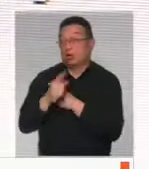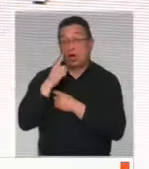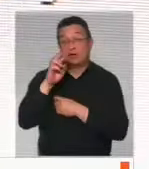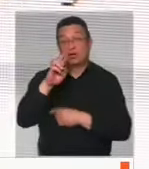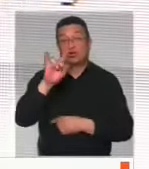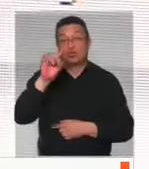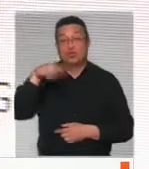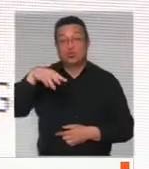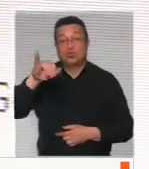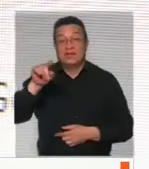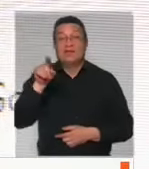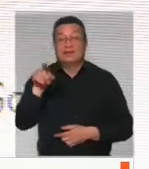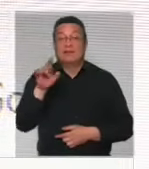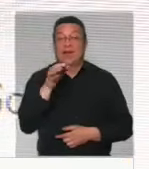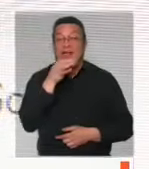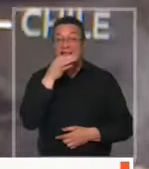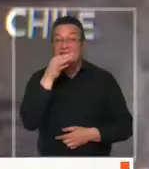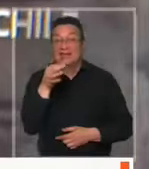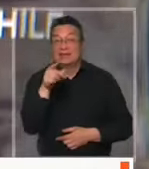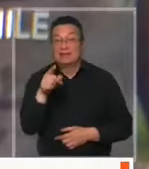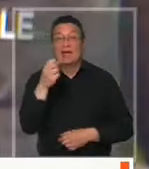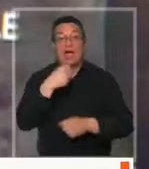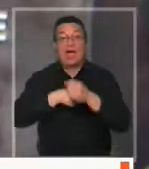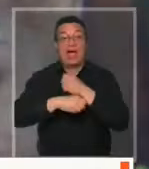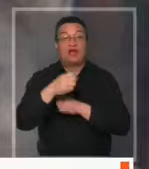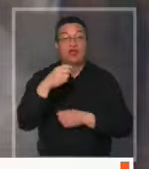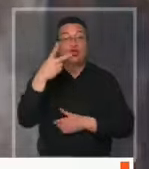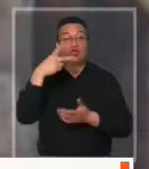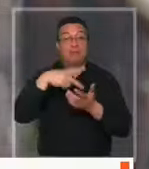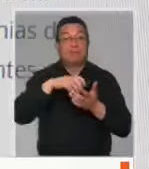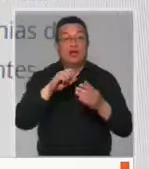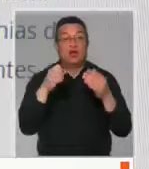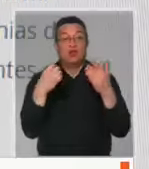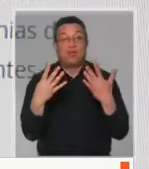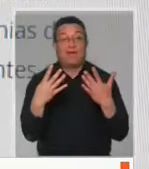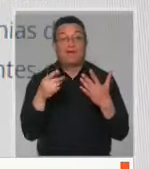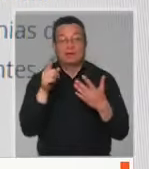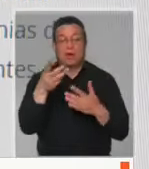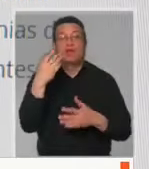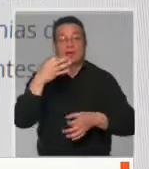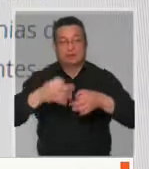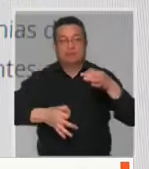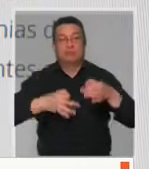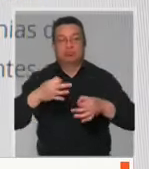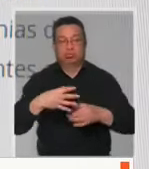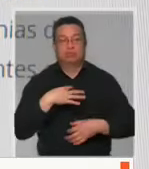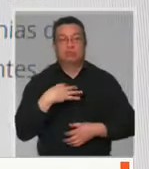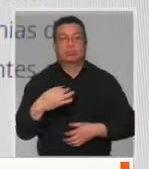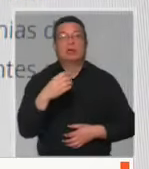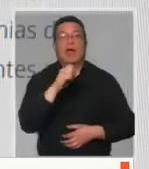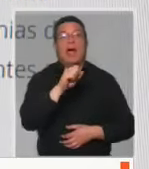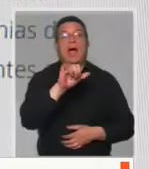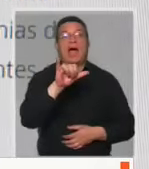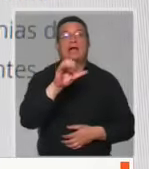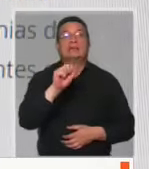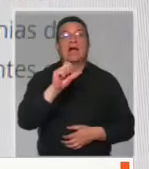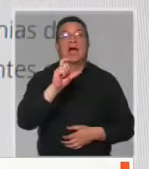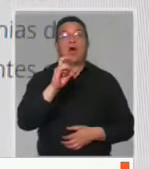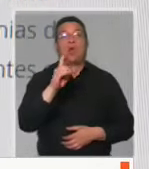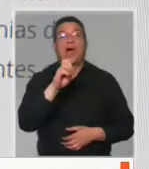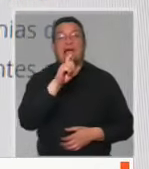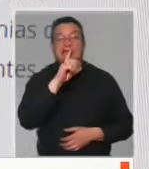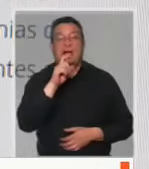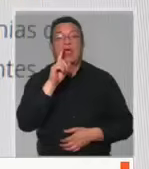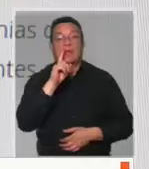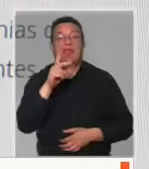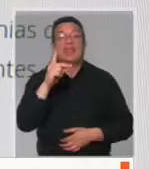web menciona, entre otras cosas, que el año 2009 tuvo que enfrentar un juicio penal debido a que la ayahuasca contiene DMT.